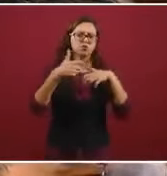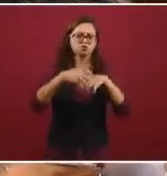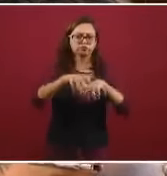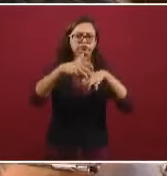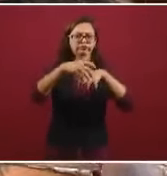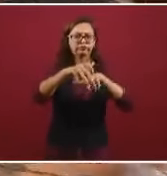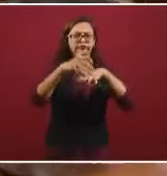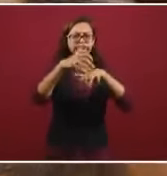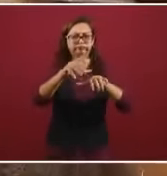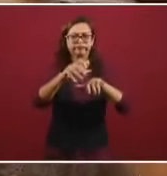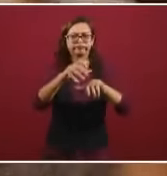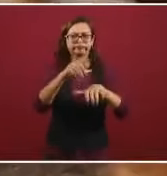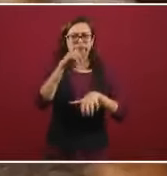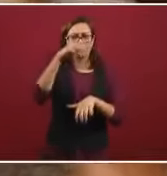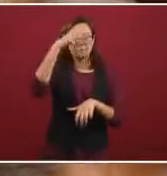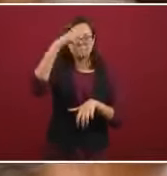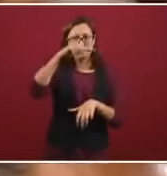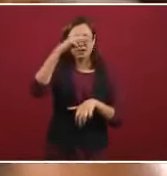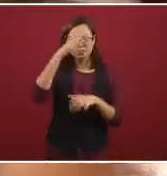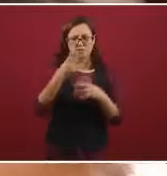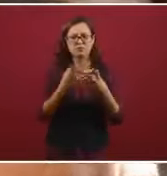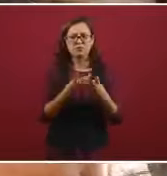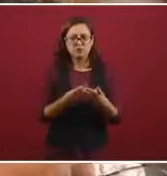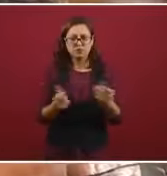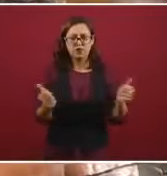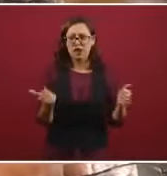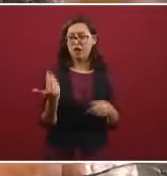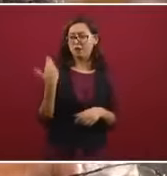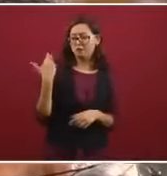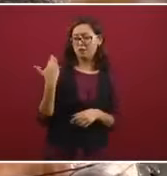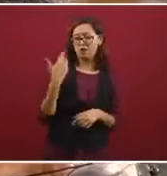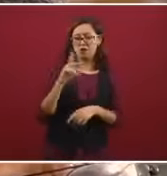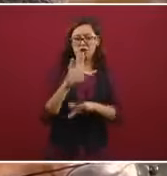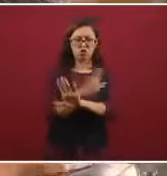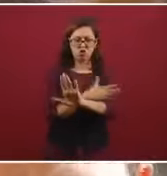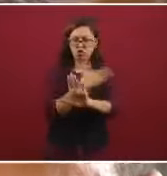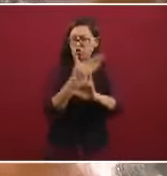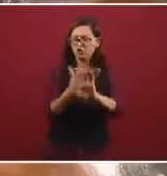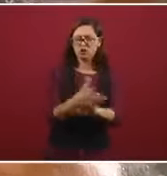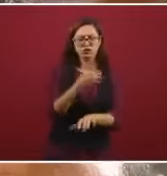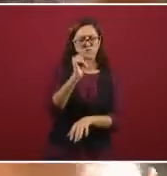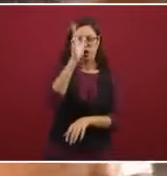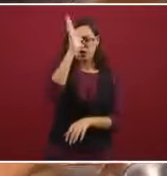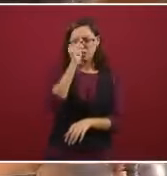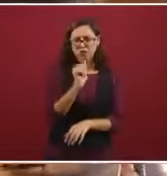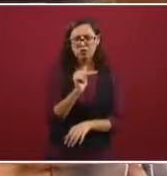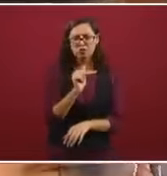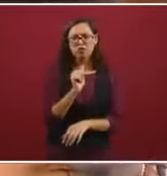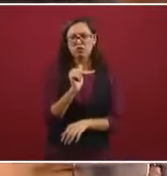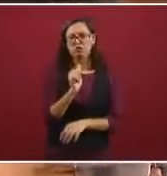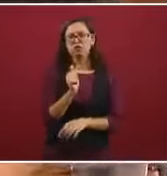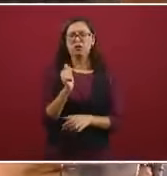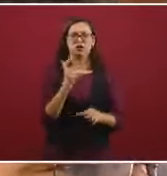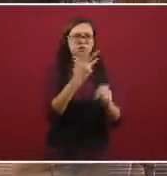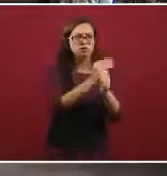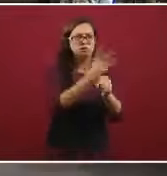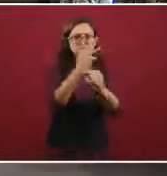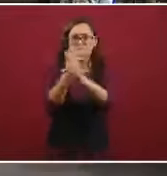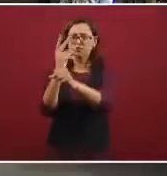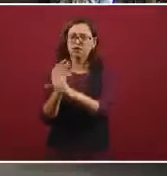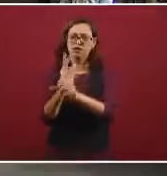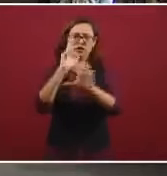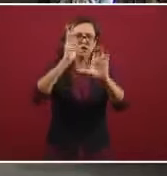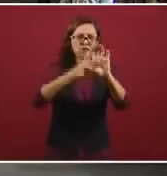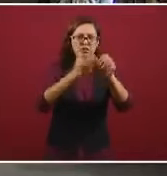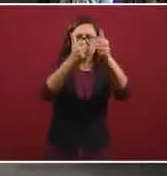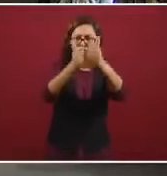realizado allá en Mexicali, por ejemplo, recientemente en contra de que se abran o se habiliten espacios para